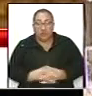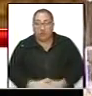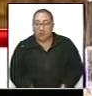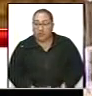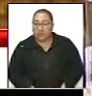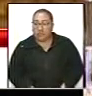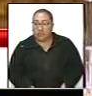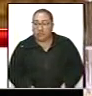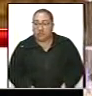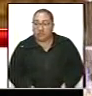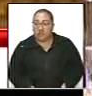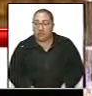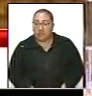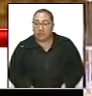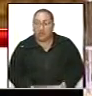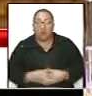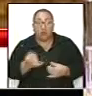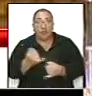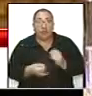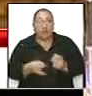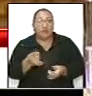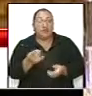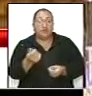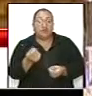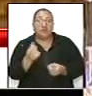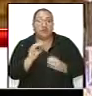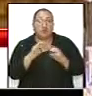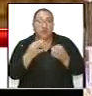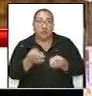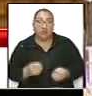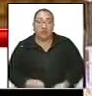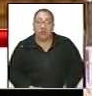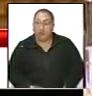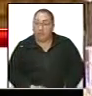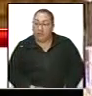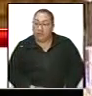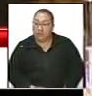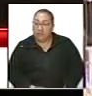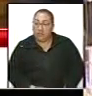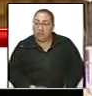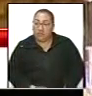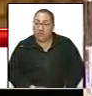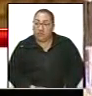sea así, porque finalmente es plata de las familias que debe ser de alguna manera